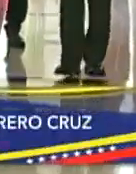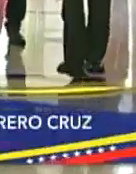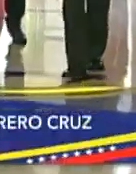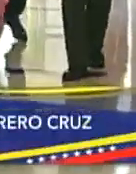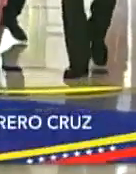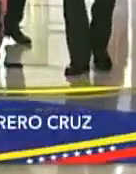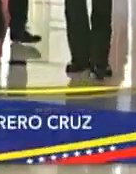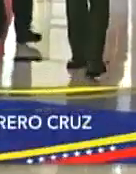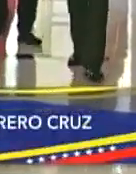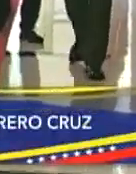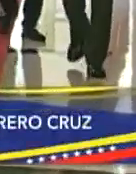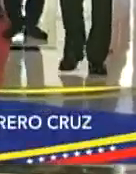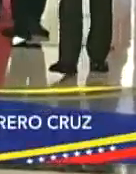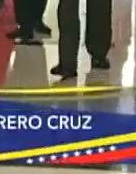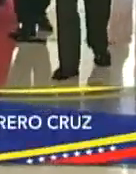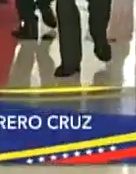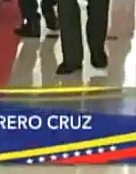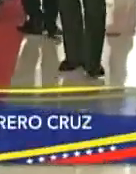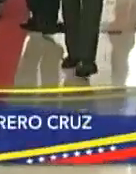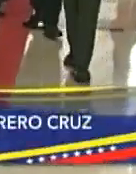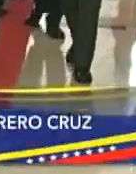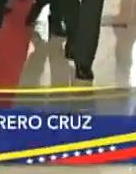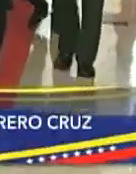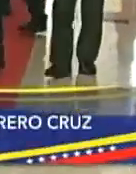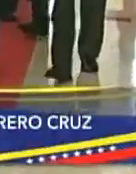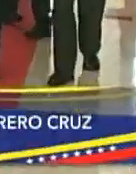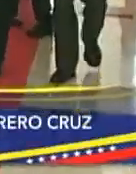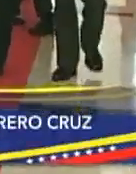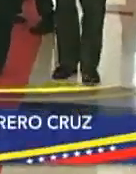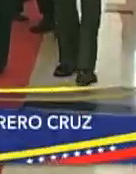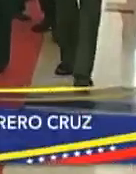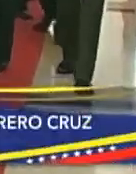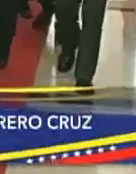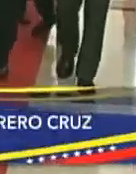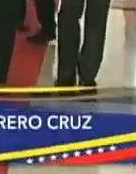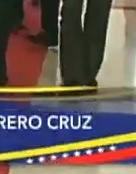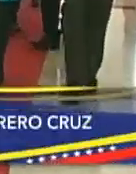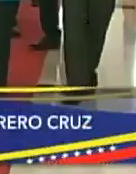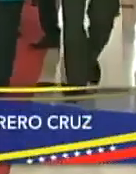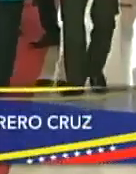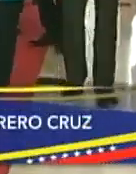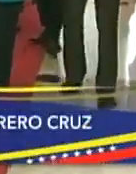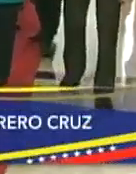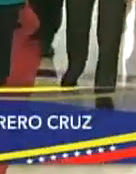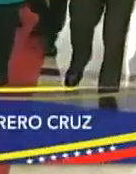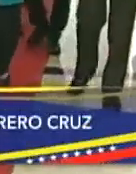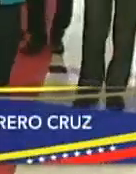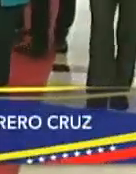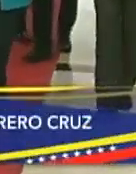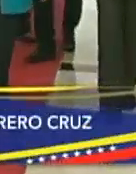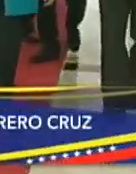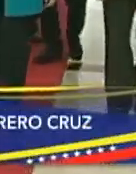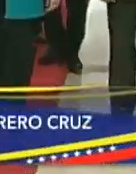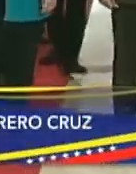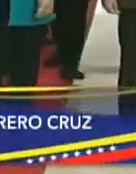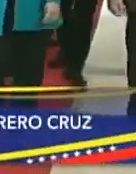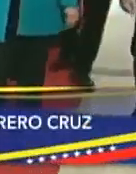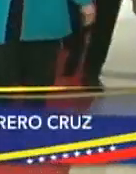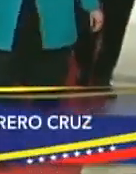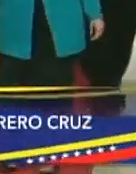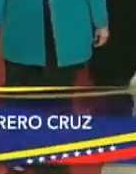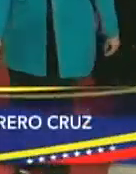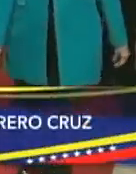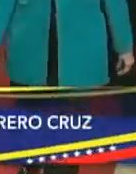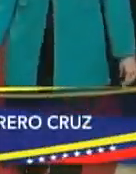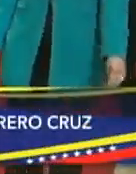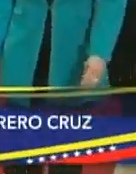vacunas Abdala, Soberana Plus, así como el personal médico y los insumos. Además, la misión Barrio Adentro fue la punta de lanza para contener